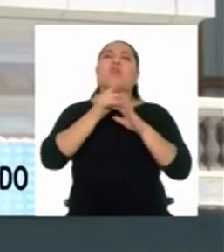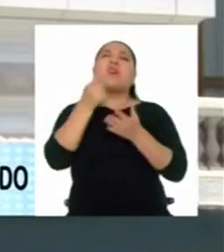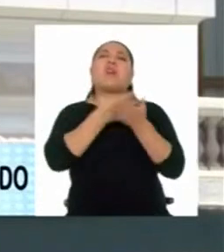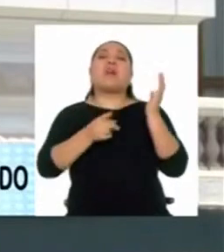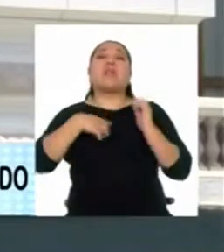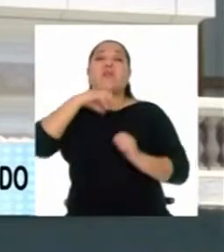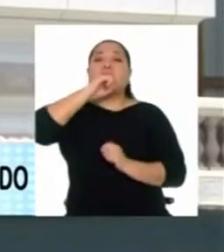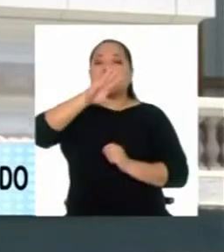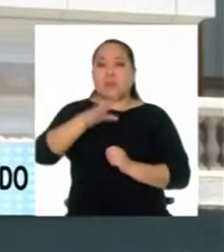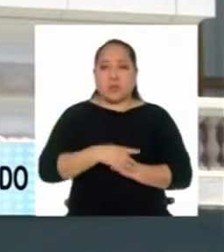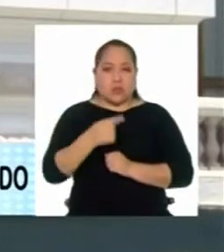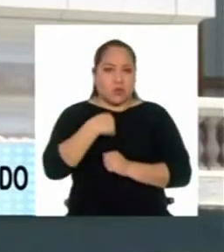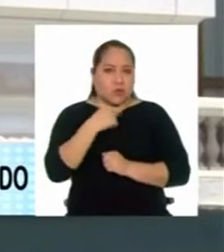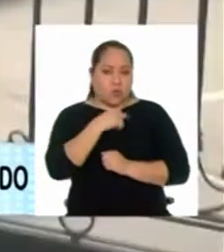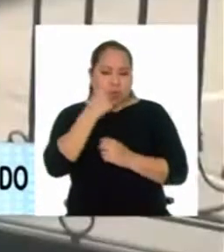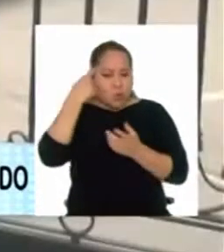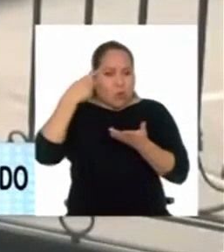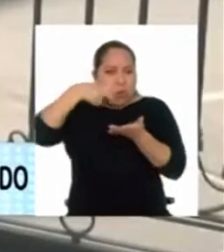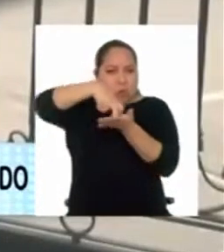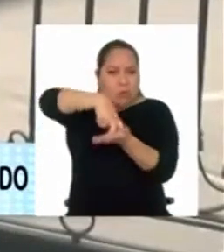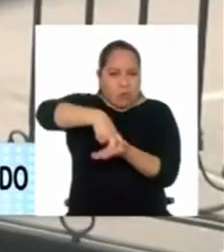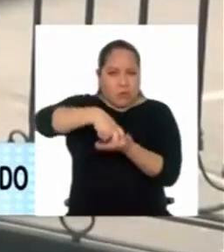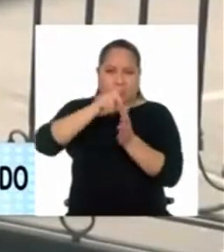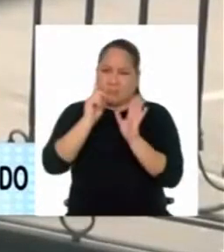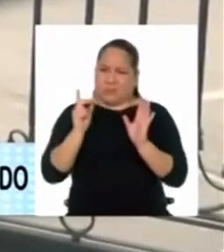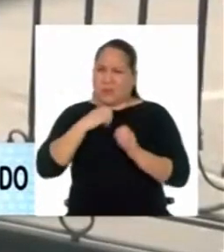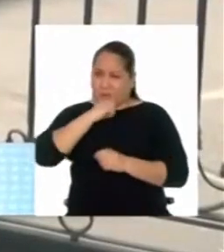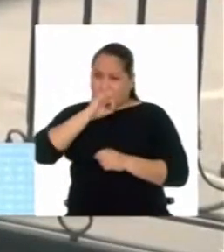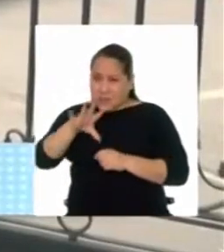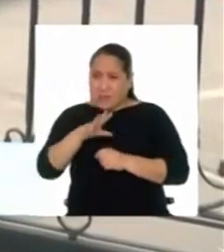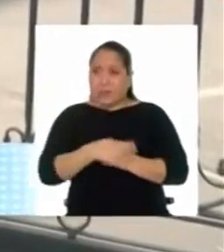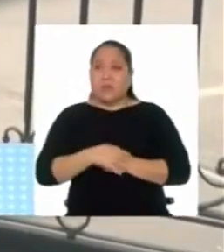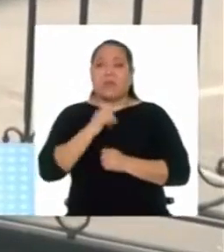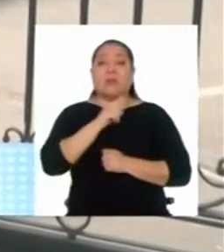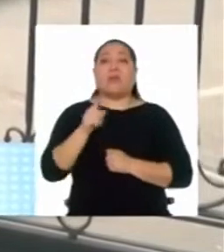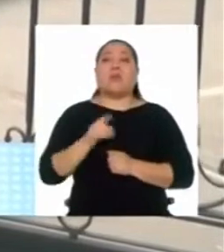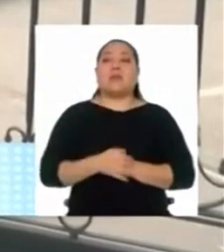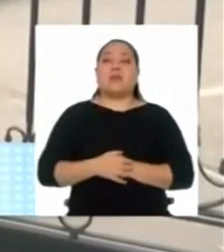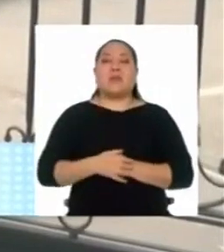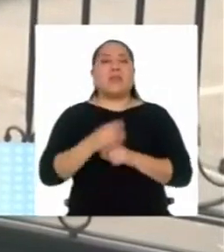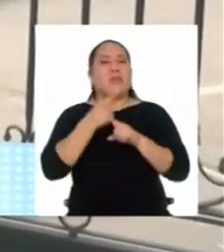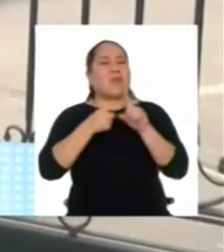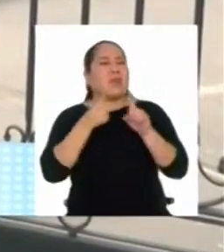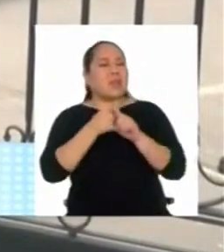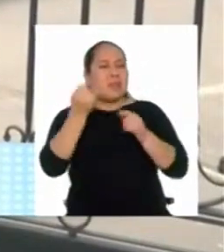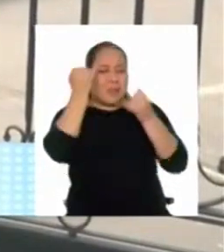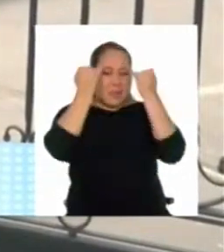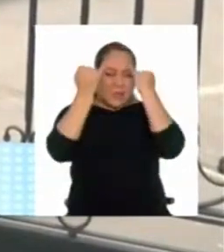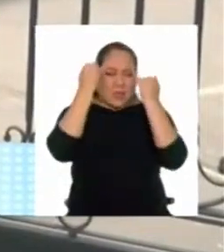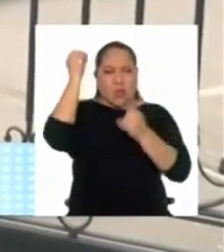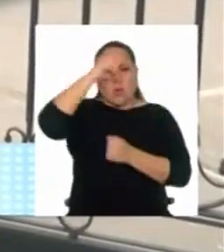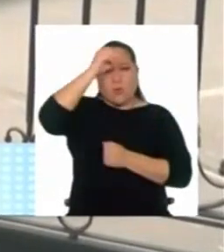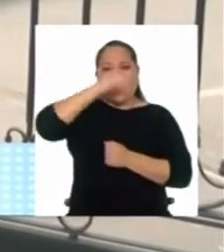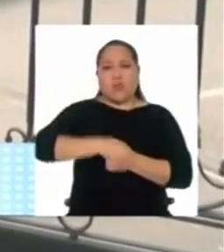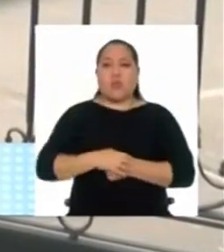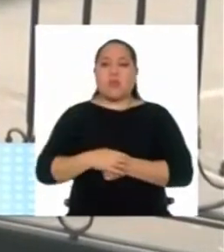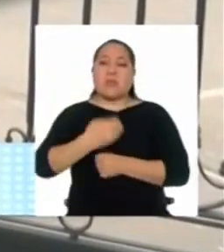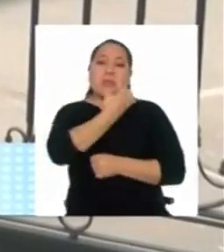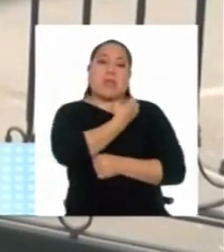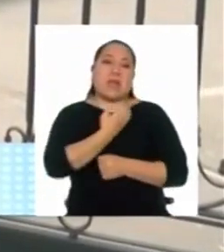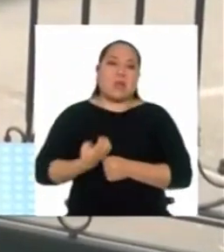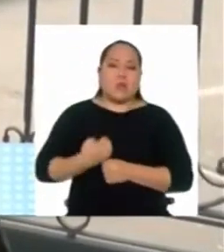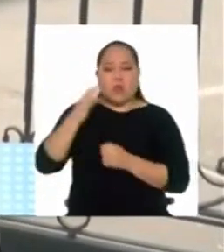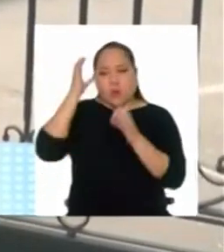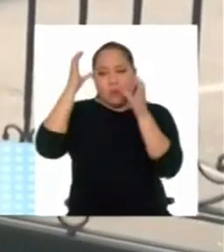a decir? ¿Sabes qué? Yo no me pongo de rodillas. Siendo de diferentes poderes del legislativo y ejecutivo, tenemos que tener el diálogo y unidad.